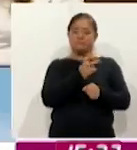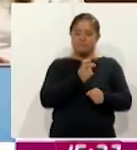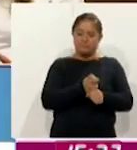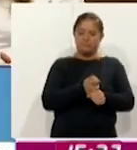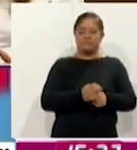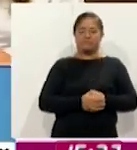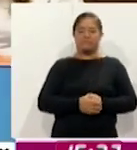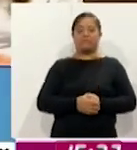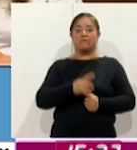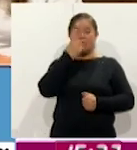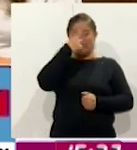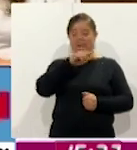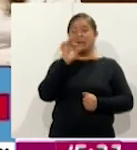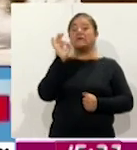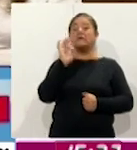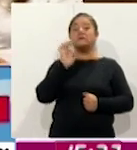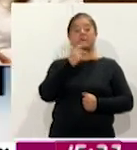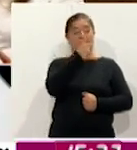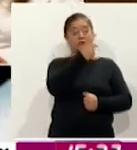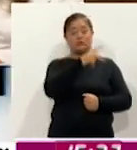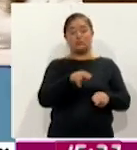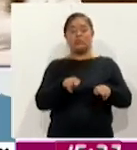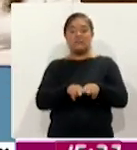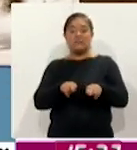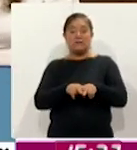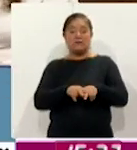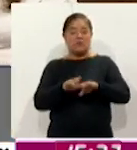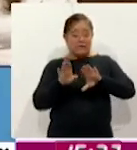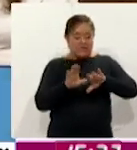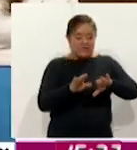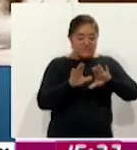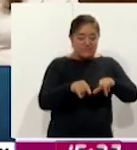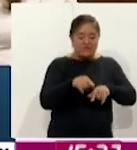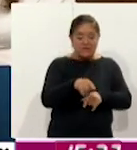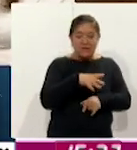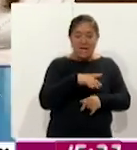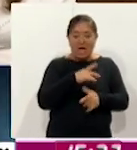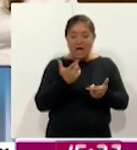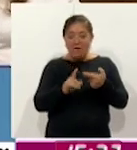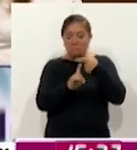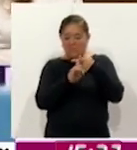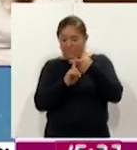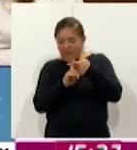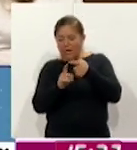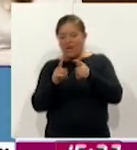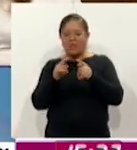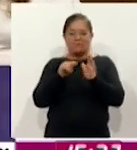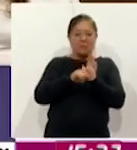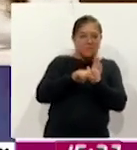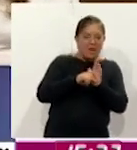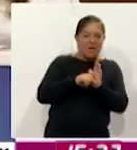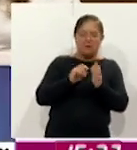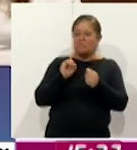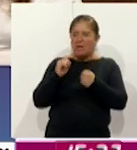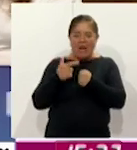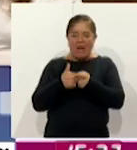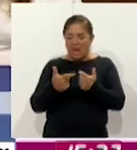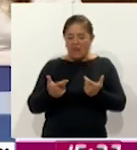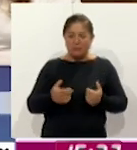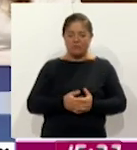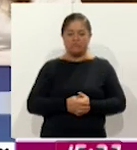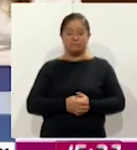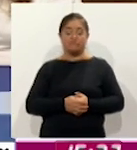que, a lo mejor a sus nietos les enseñan a hacer operaciones, a hacer alguna cuenta. Claro que sí, siempre